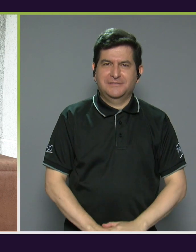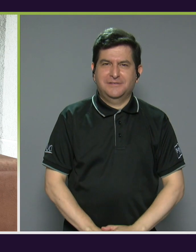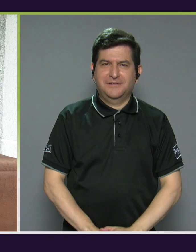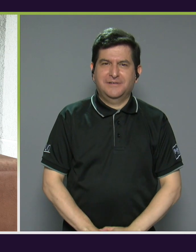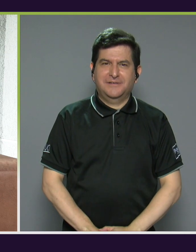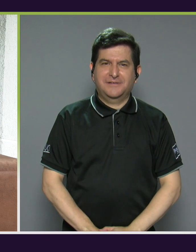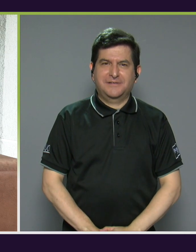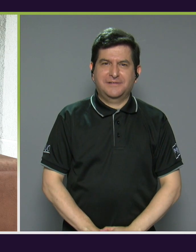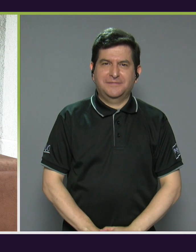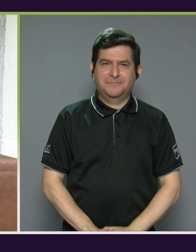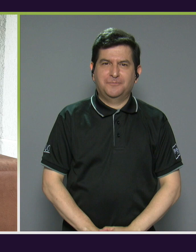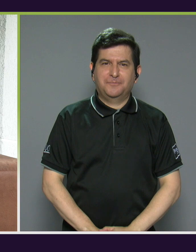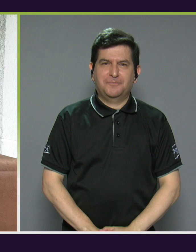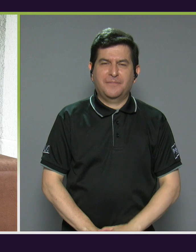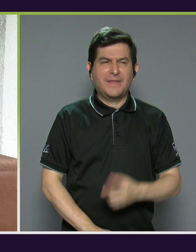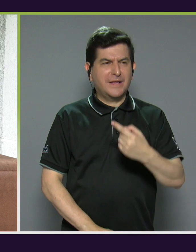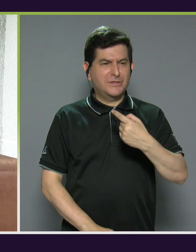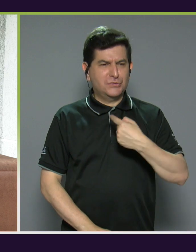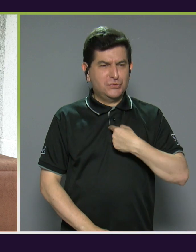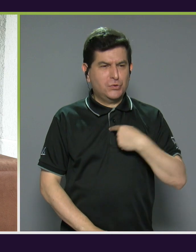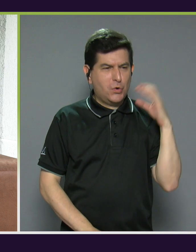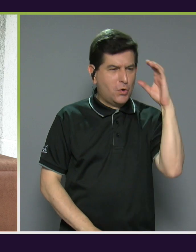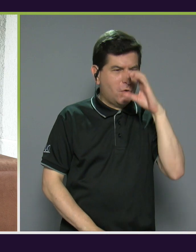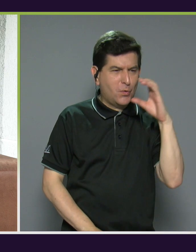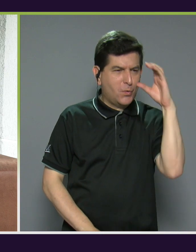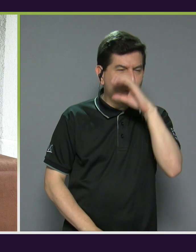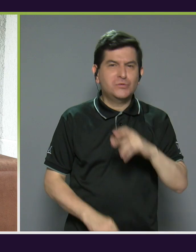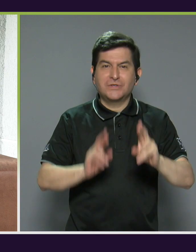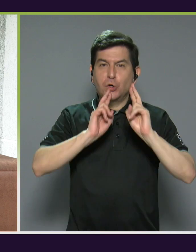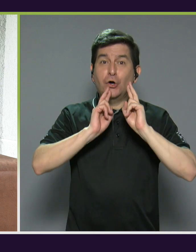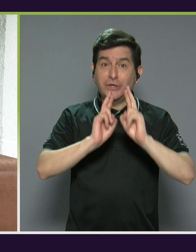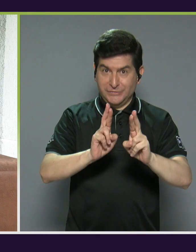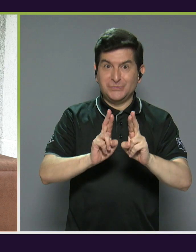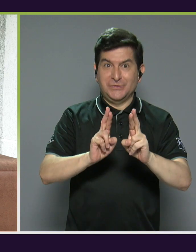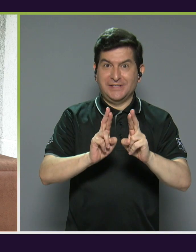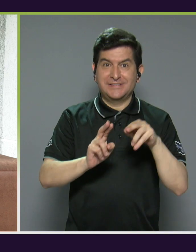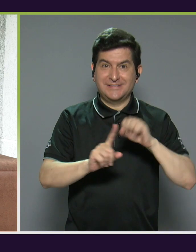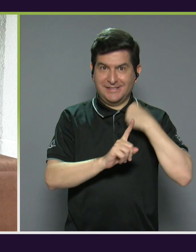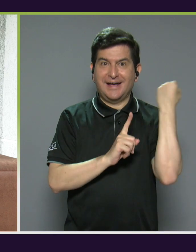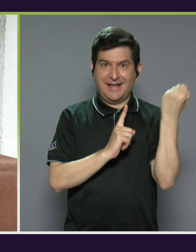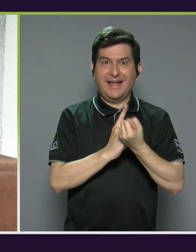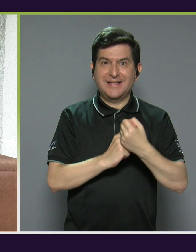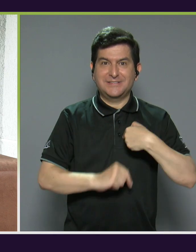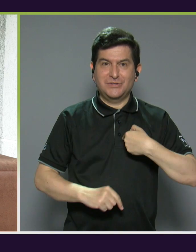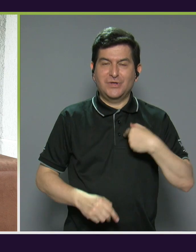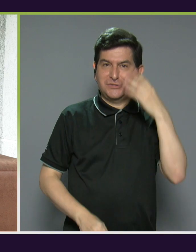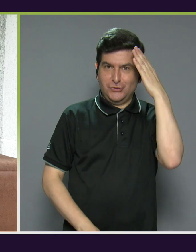es como que ando buscando una respuesta a esa situación que estoy